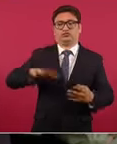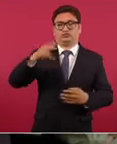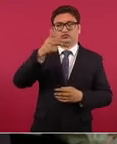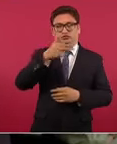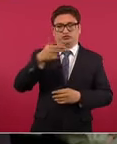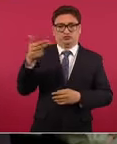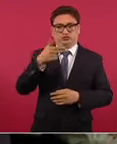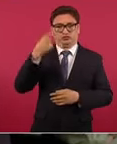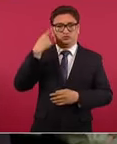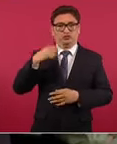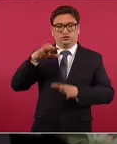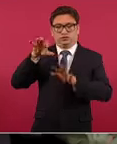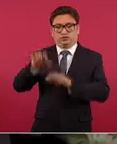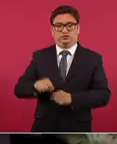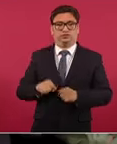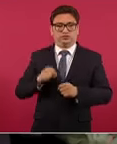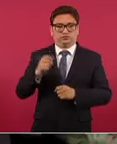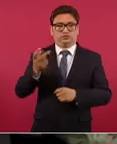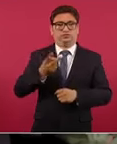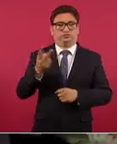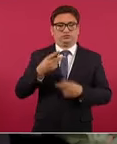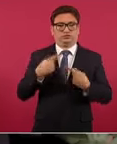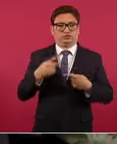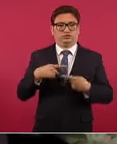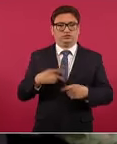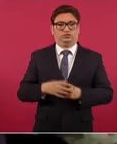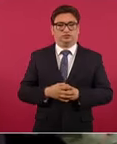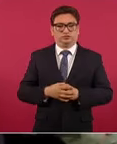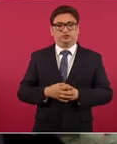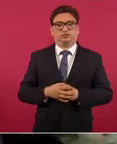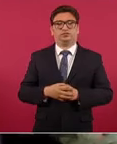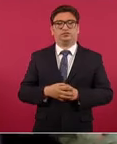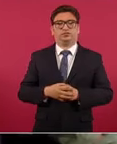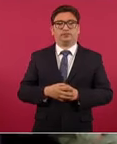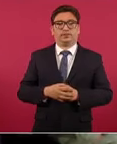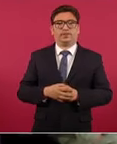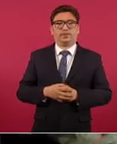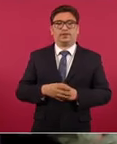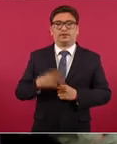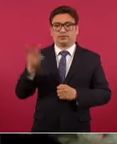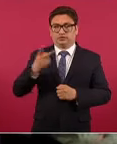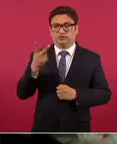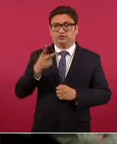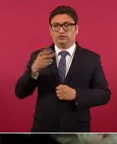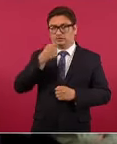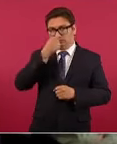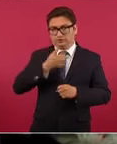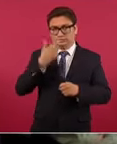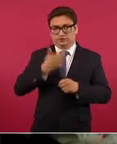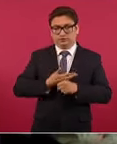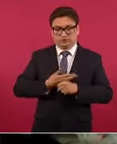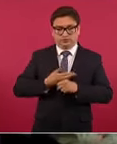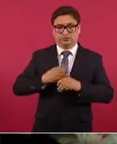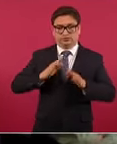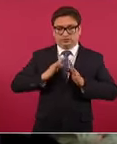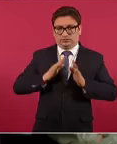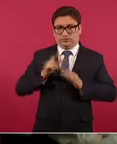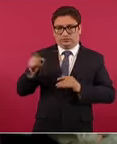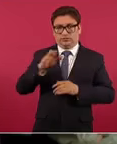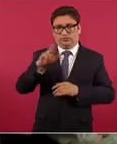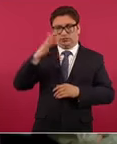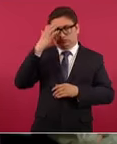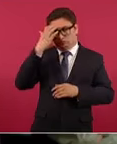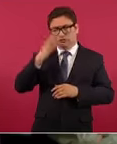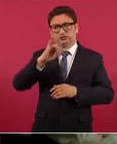hotel para detener a estos a estos militantes del cual en la propia secretaría de la defensa nacional pues ha reconocido que